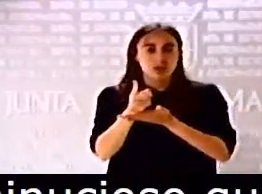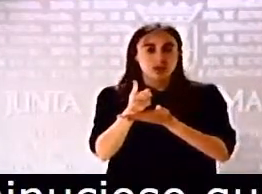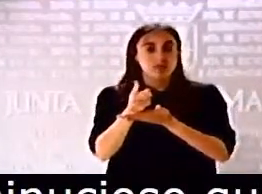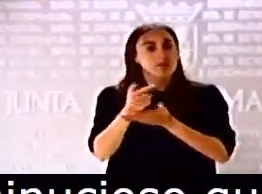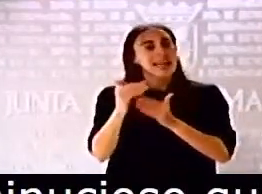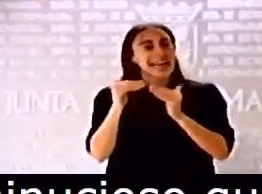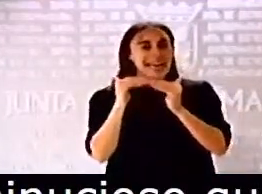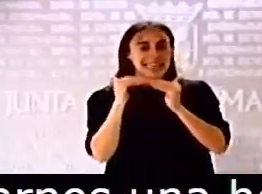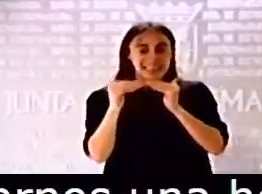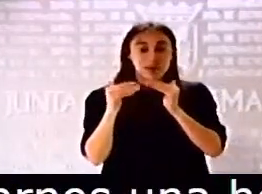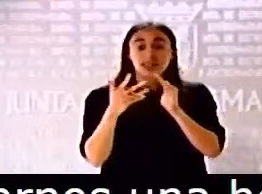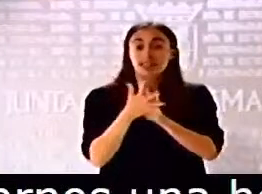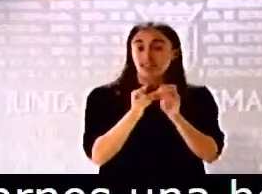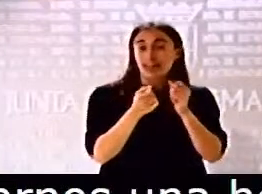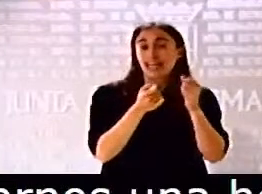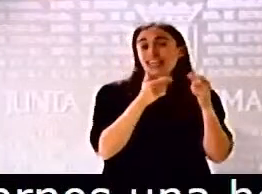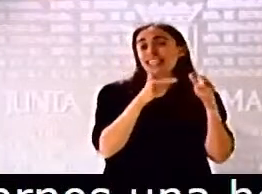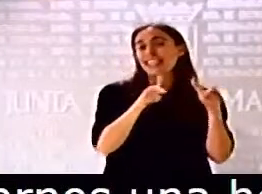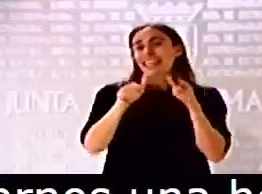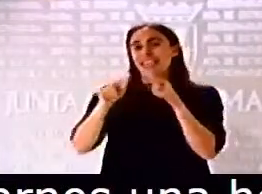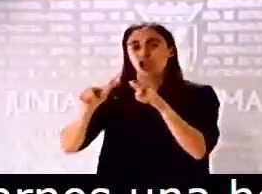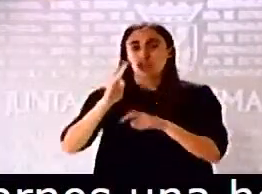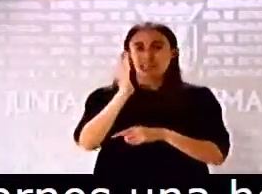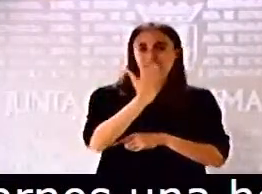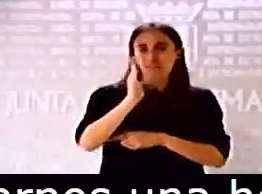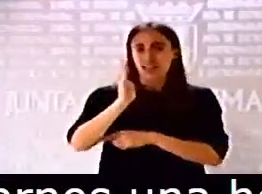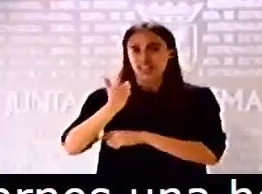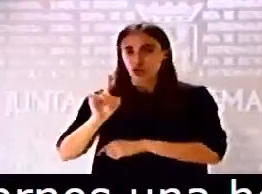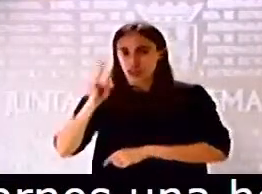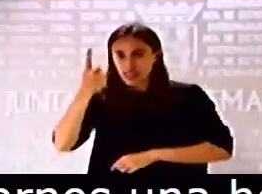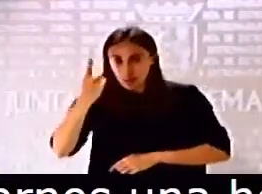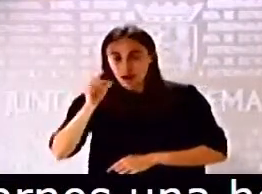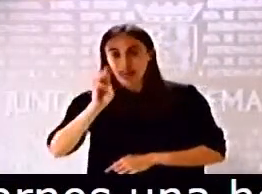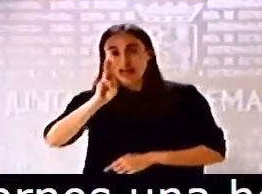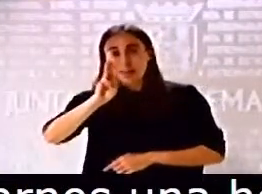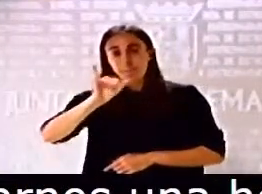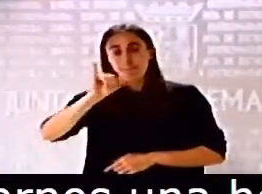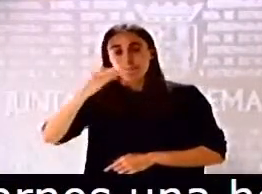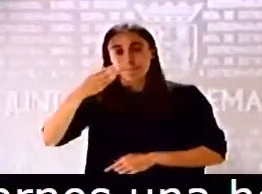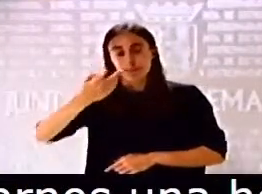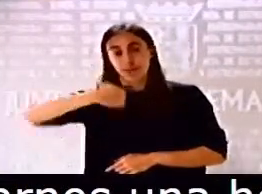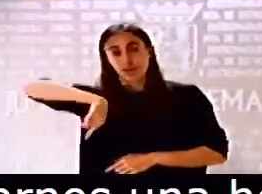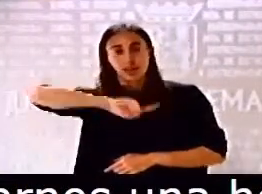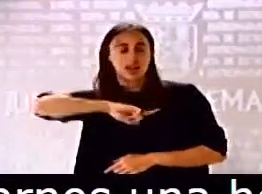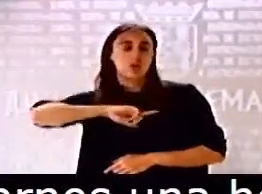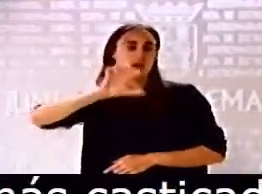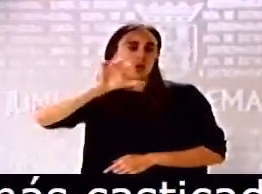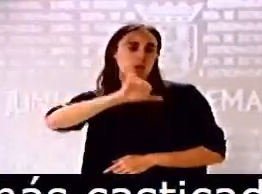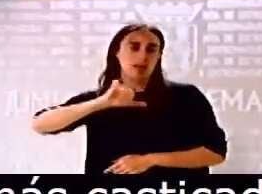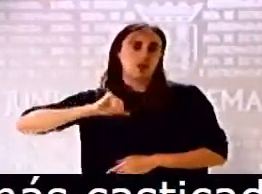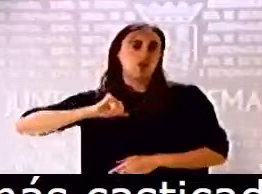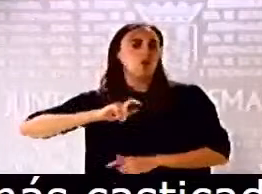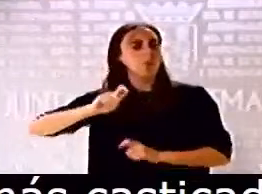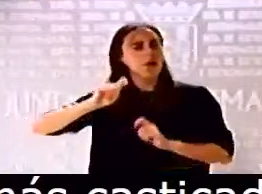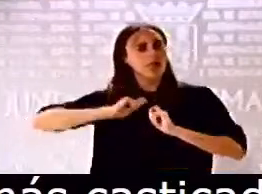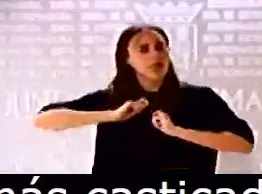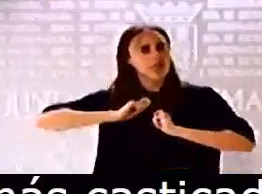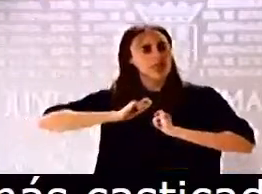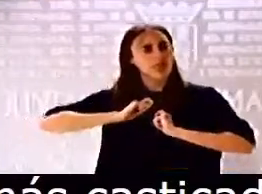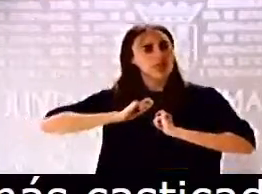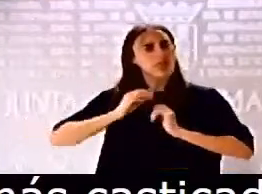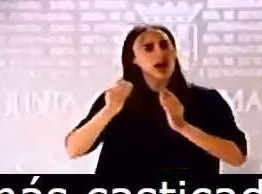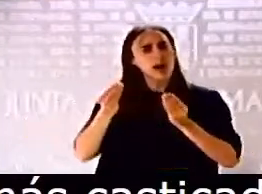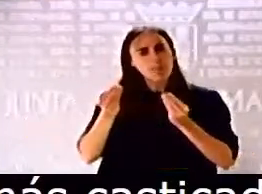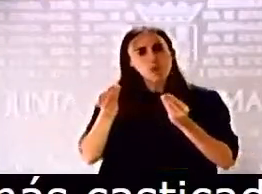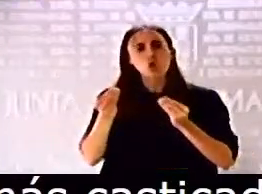los sectores más castigados y que aportan tanto al PIB de nuestra comunidad autónoma una cierta flexibilidad para que